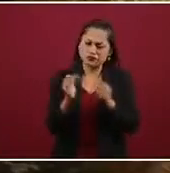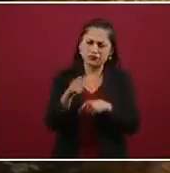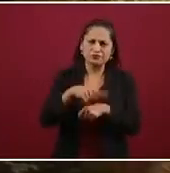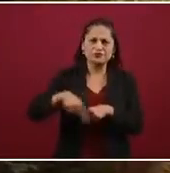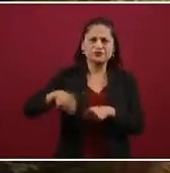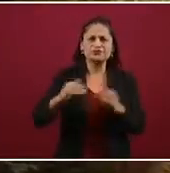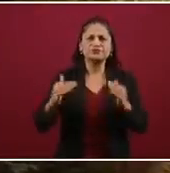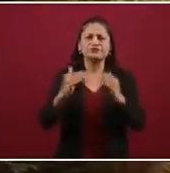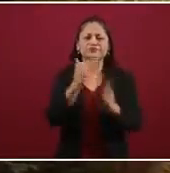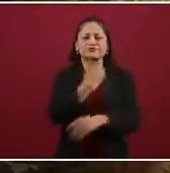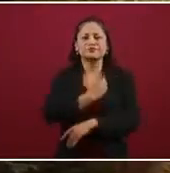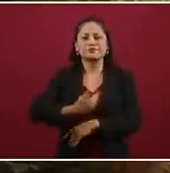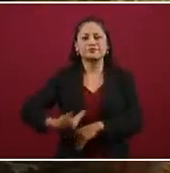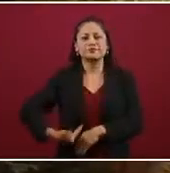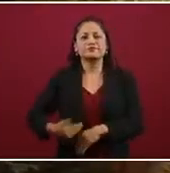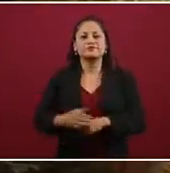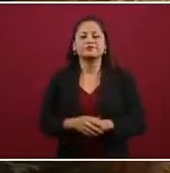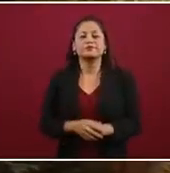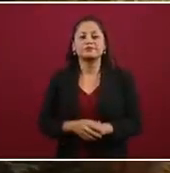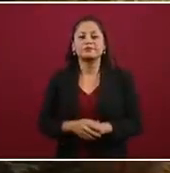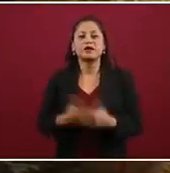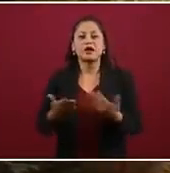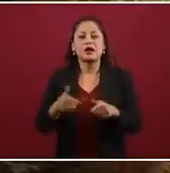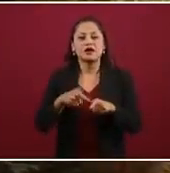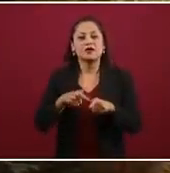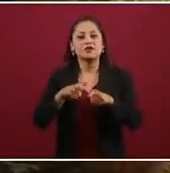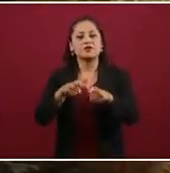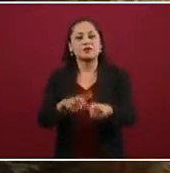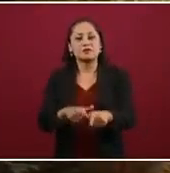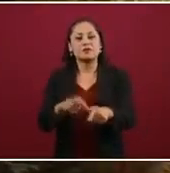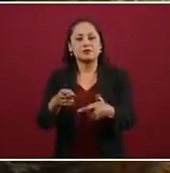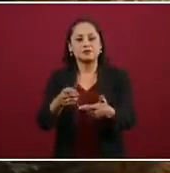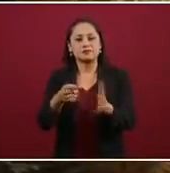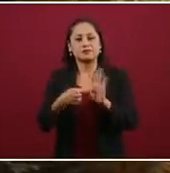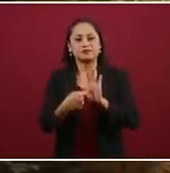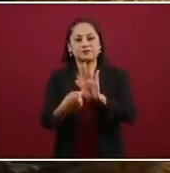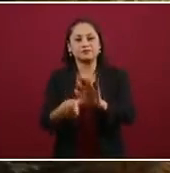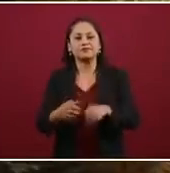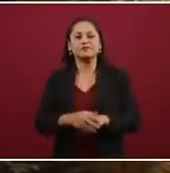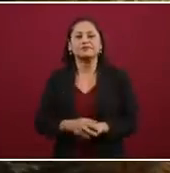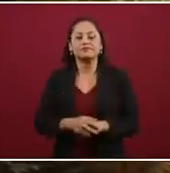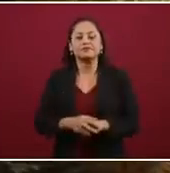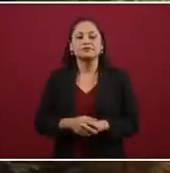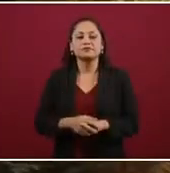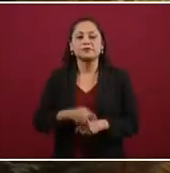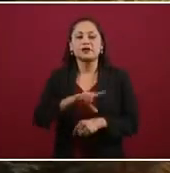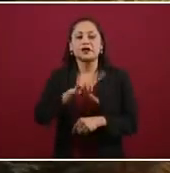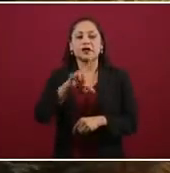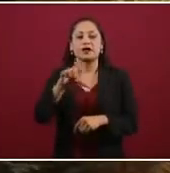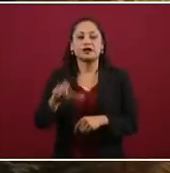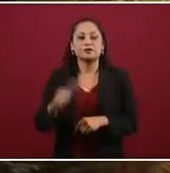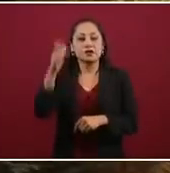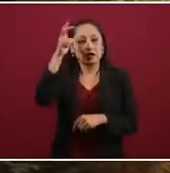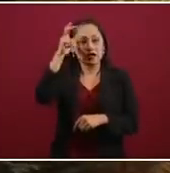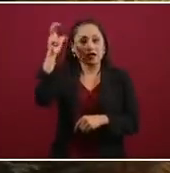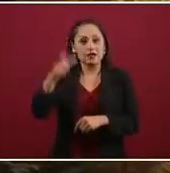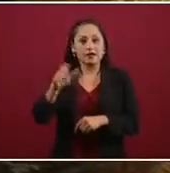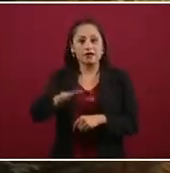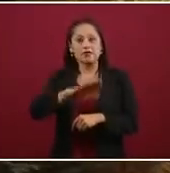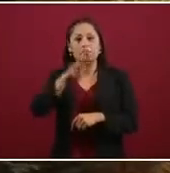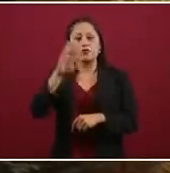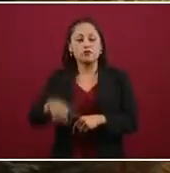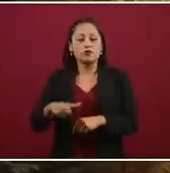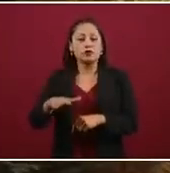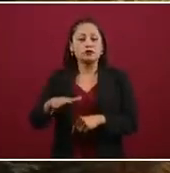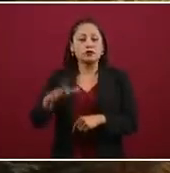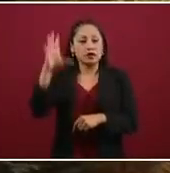en Palacio Nacional. Continuamos con lo que hemos preparado para todos ustedes. Luego de la derrota y posterior traición y muerte del cura Hidalgo, José María